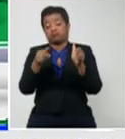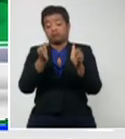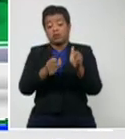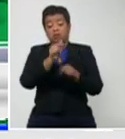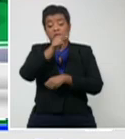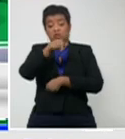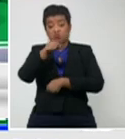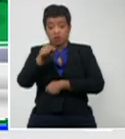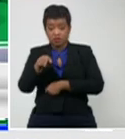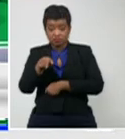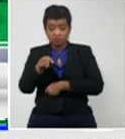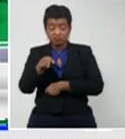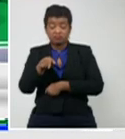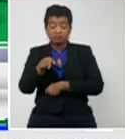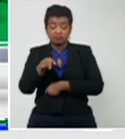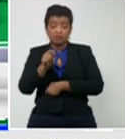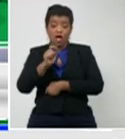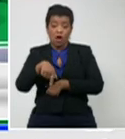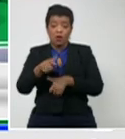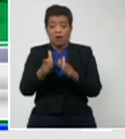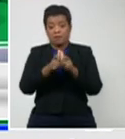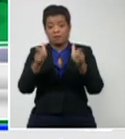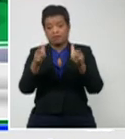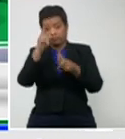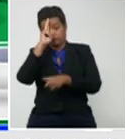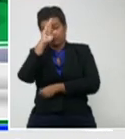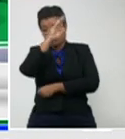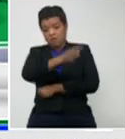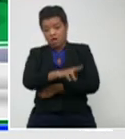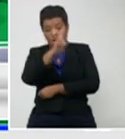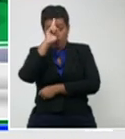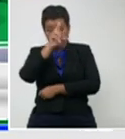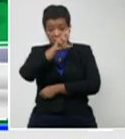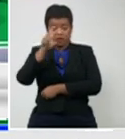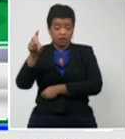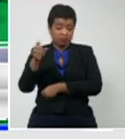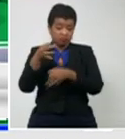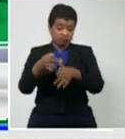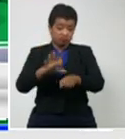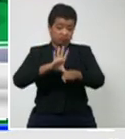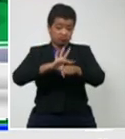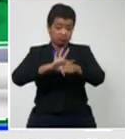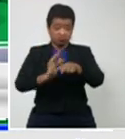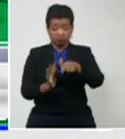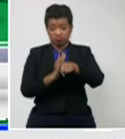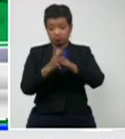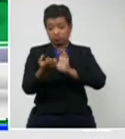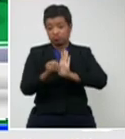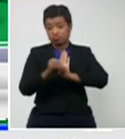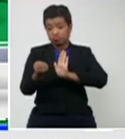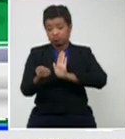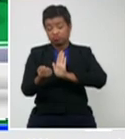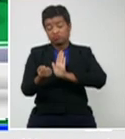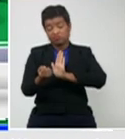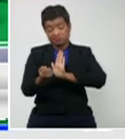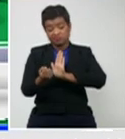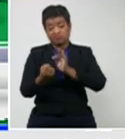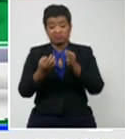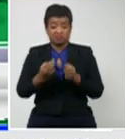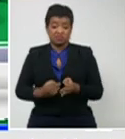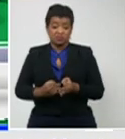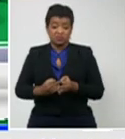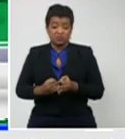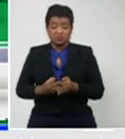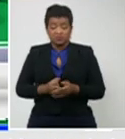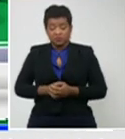incrementando el ingreso hospitalario, son casos activos confirmados y realmente es una de las cosas en las cuales